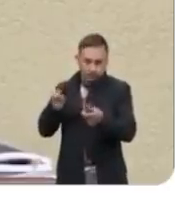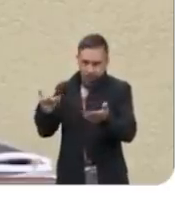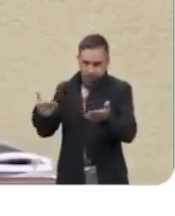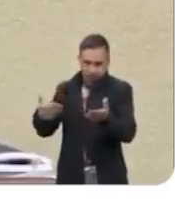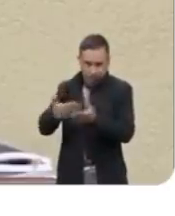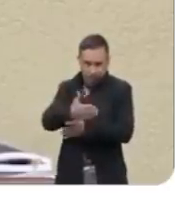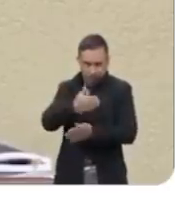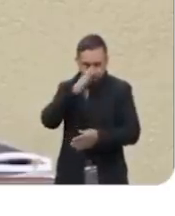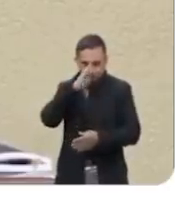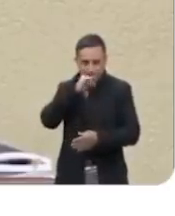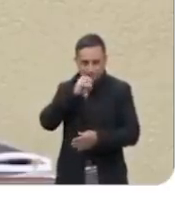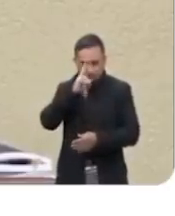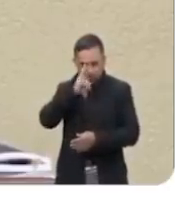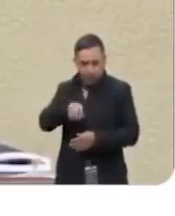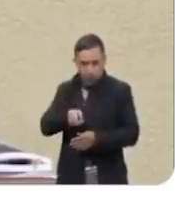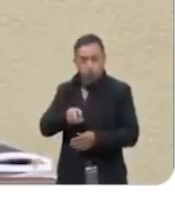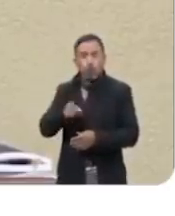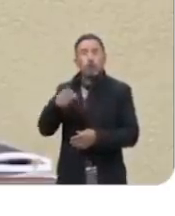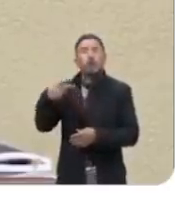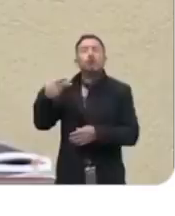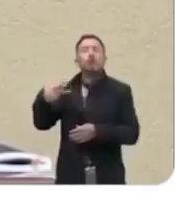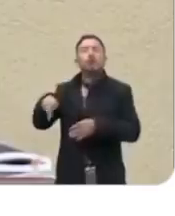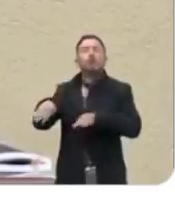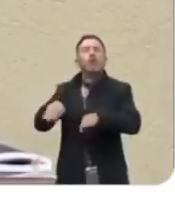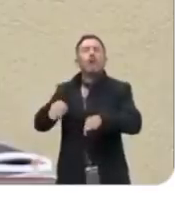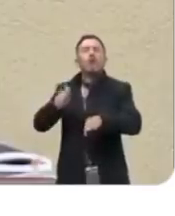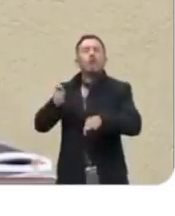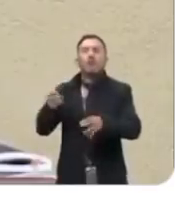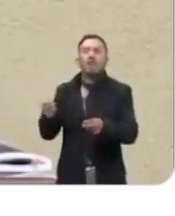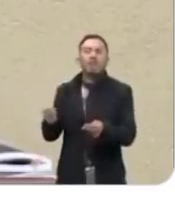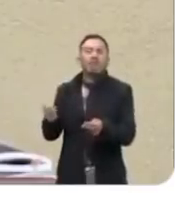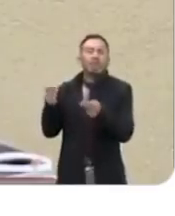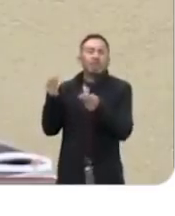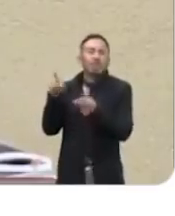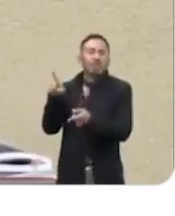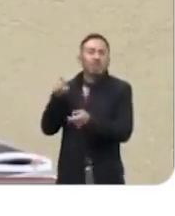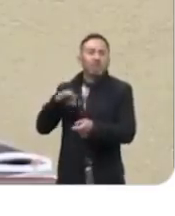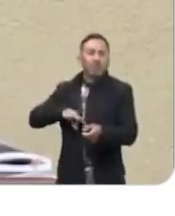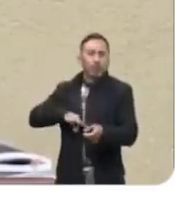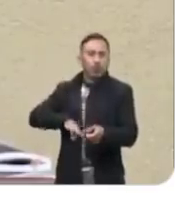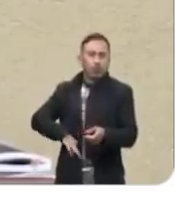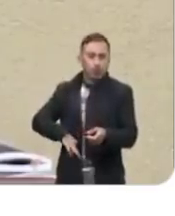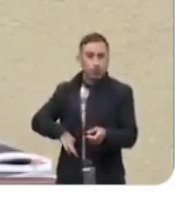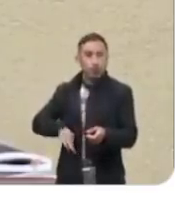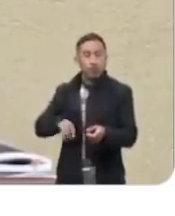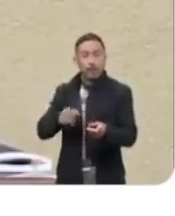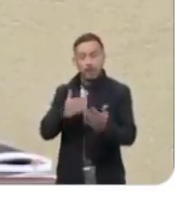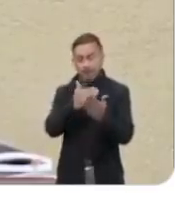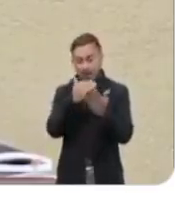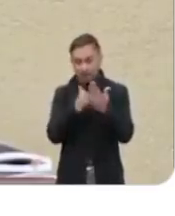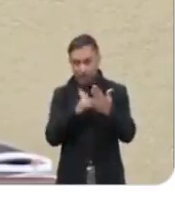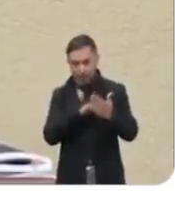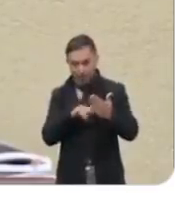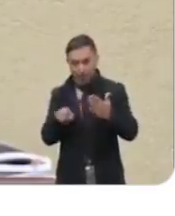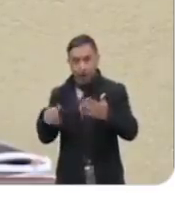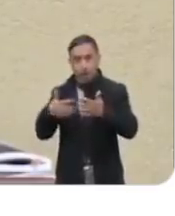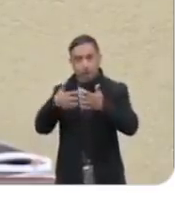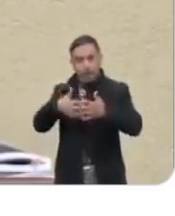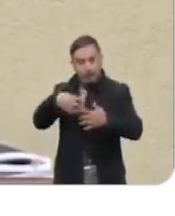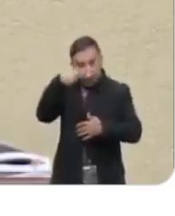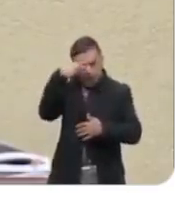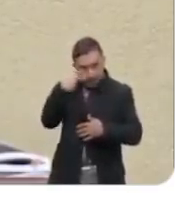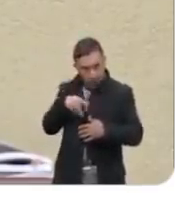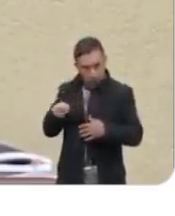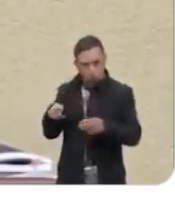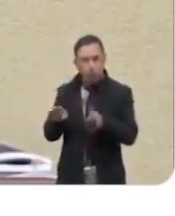toda vez que su actividad es comercial y con fines de lucro y poco más adelante dice cuando la calificativa de empresa mexicana y carácter mercantil puede